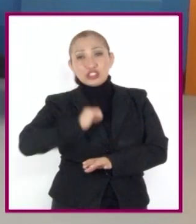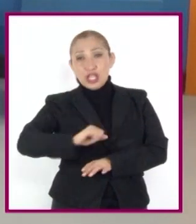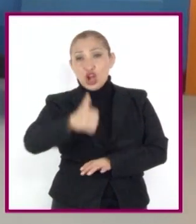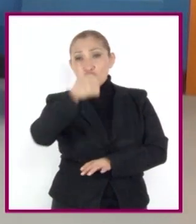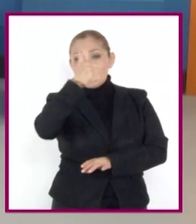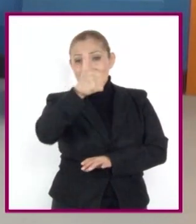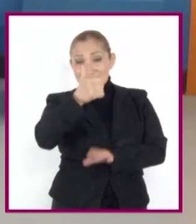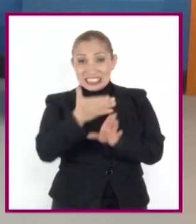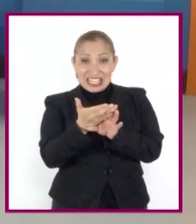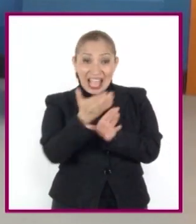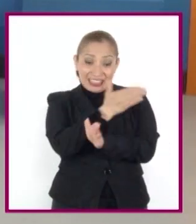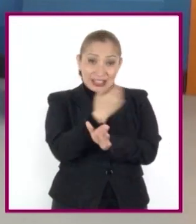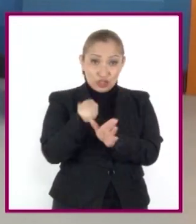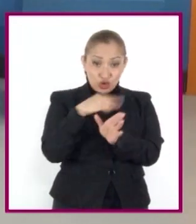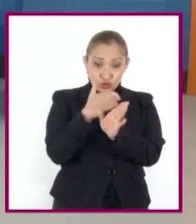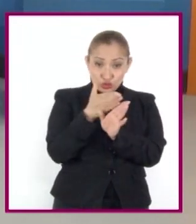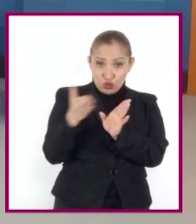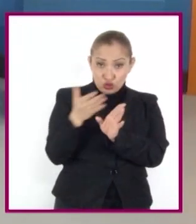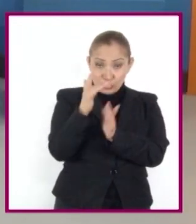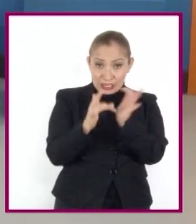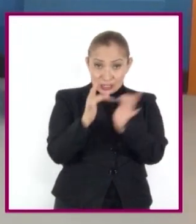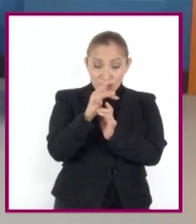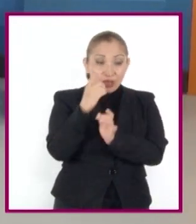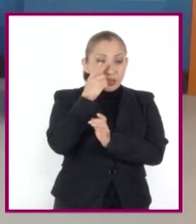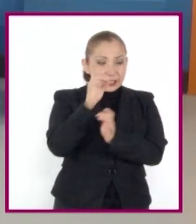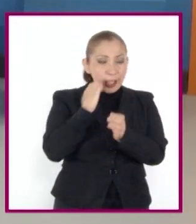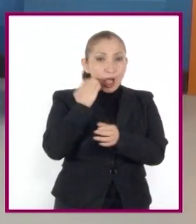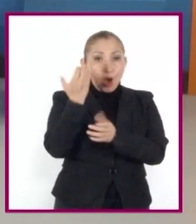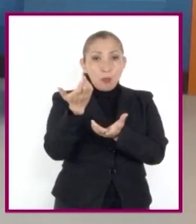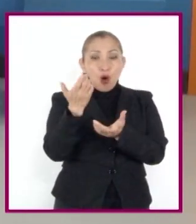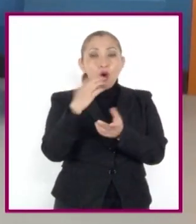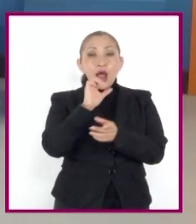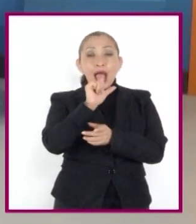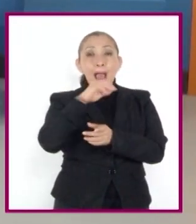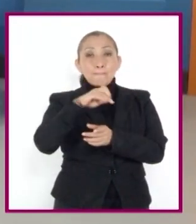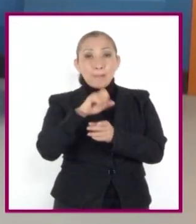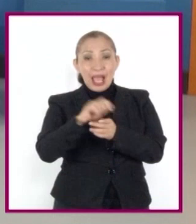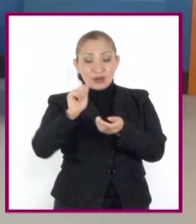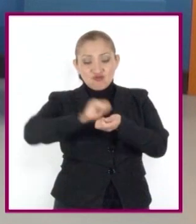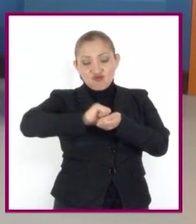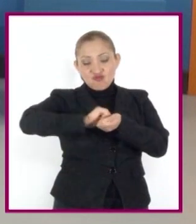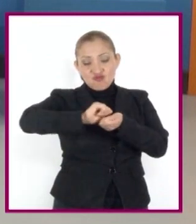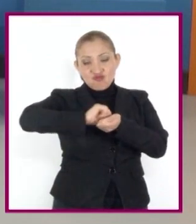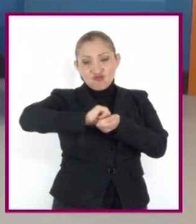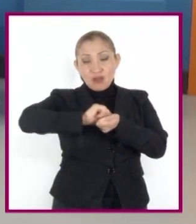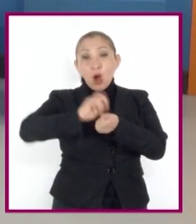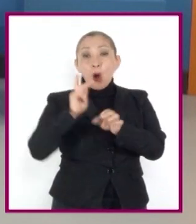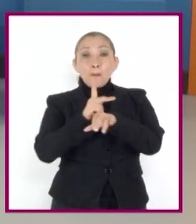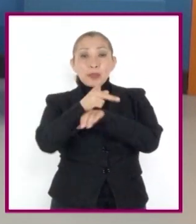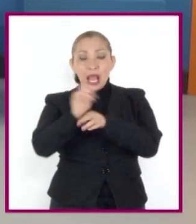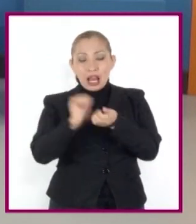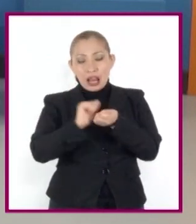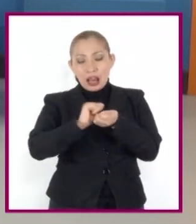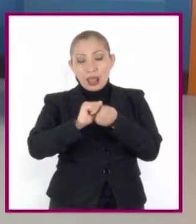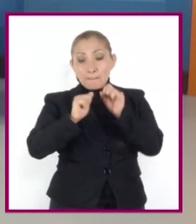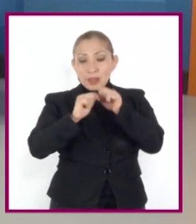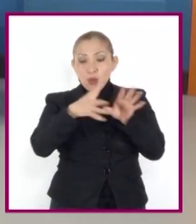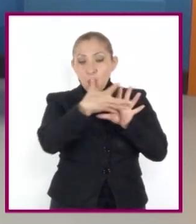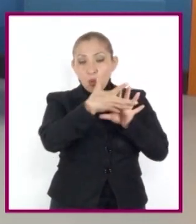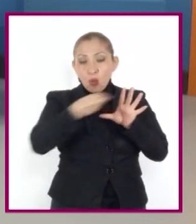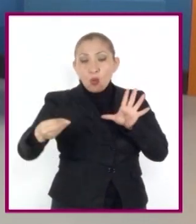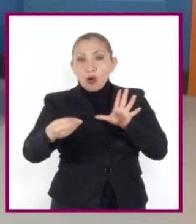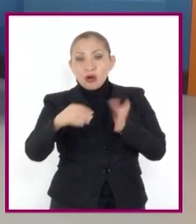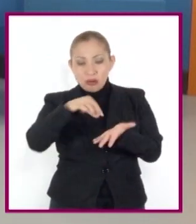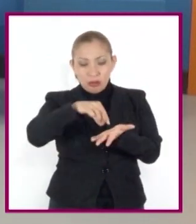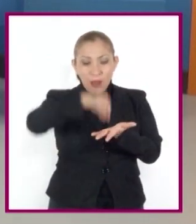antes de nuestra era observó que al frotar un trozo de ámbar con un paño de lana o de piel, este atraía